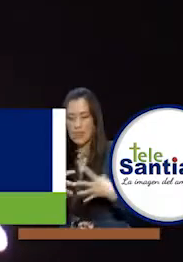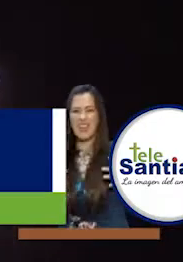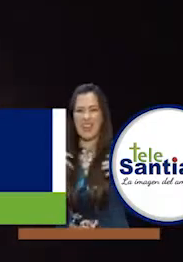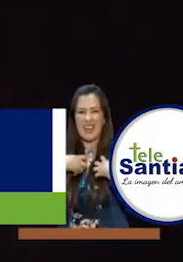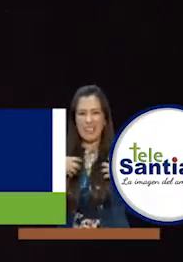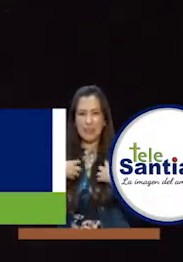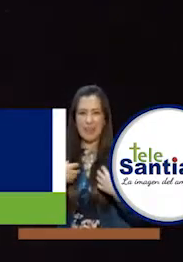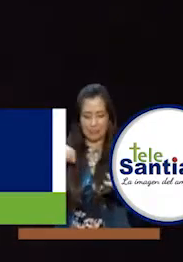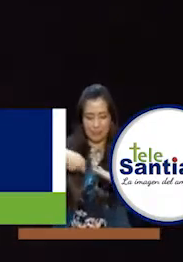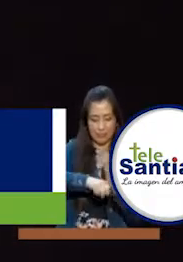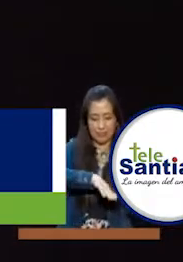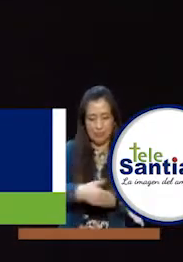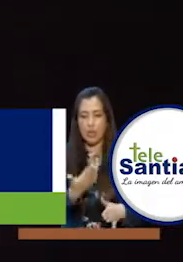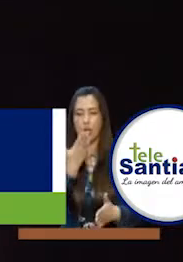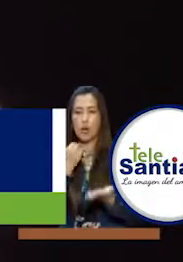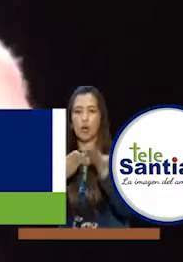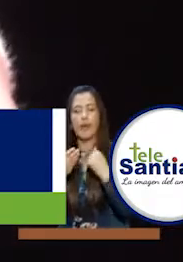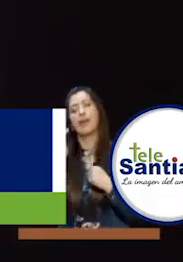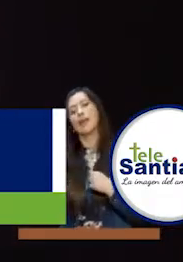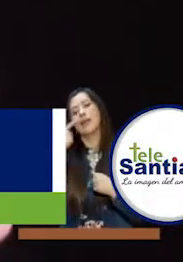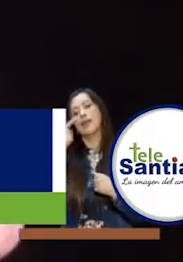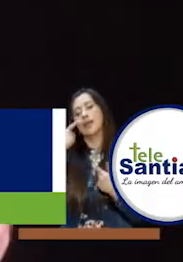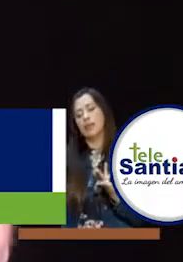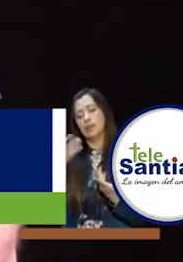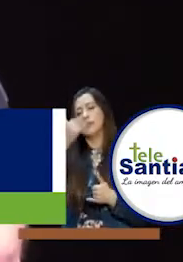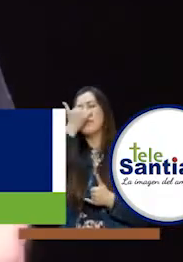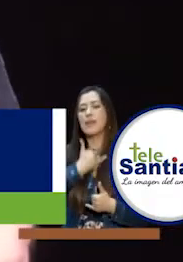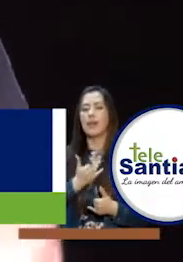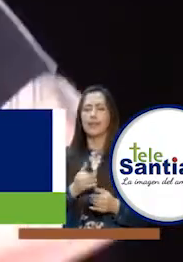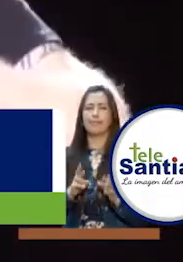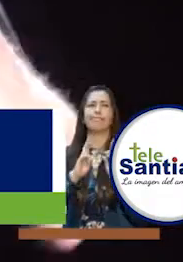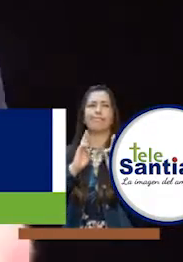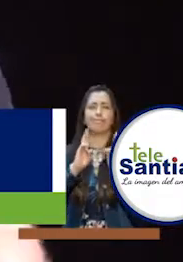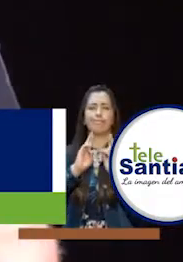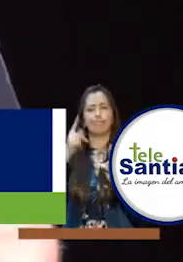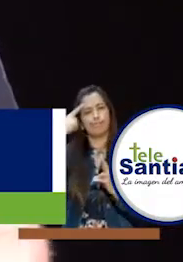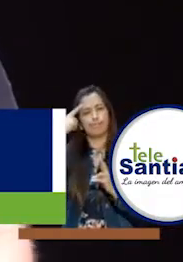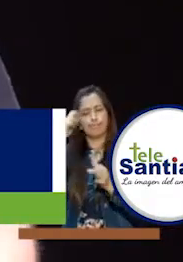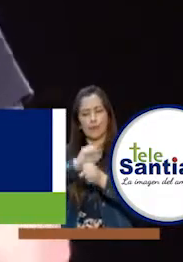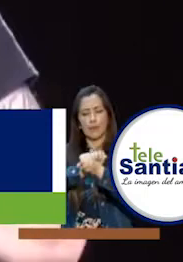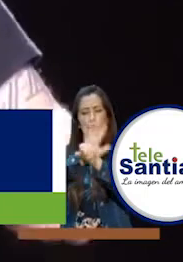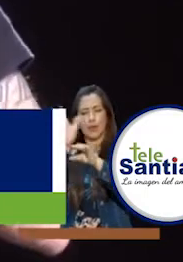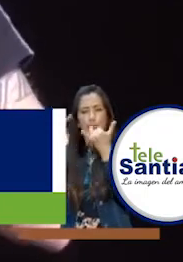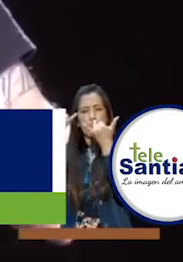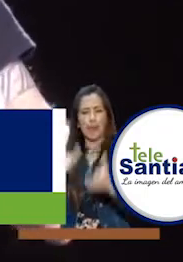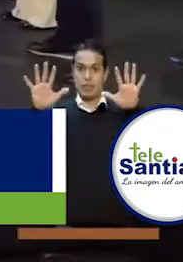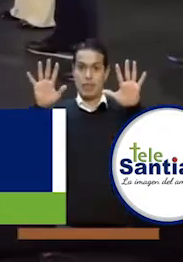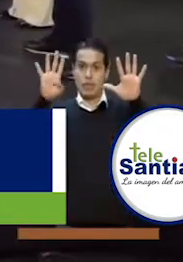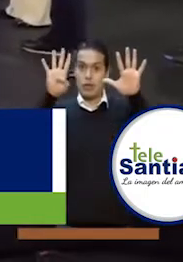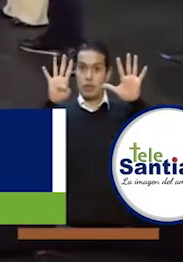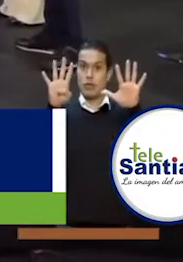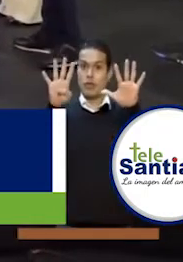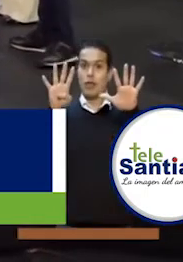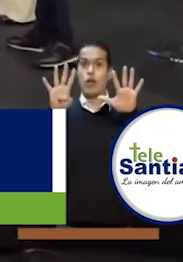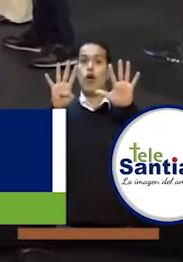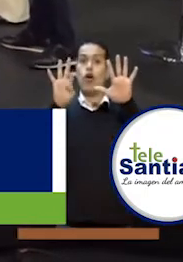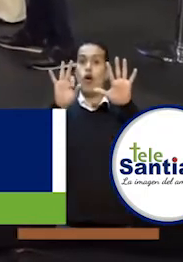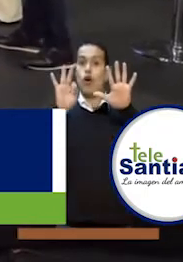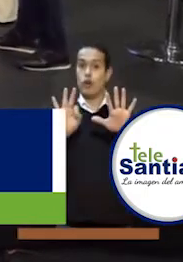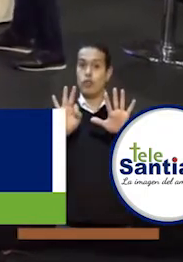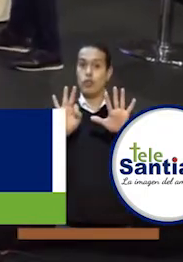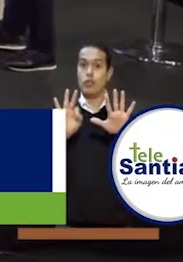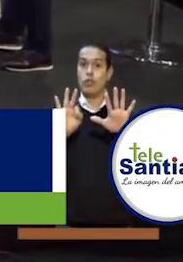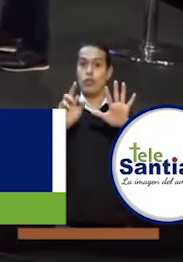través de las subastas de prendas representativas en las carreras profesionales de los mismos. Durante la transmisión manifestó la intención